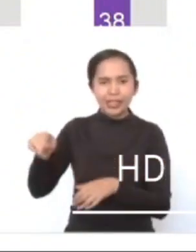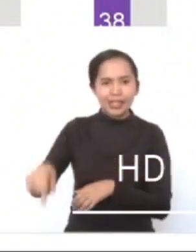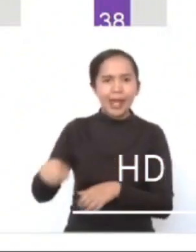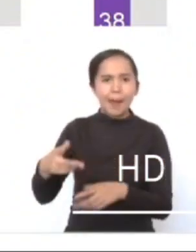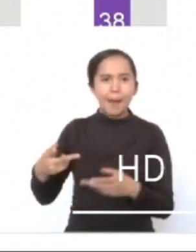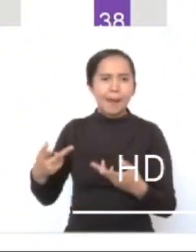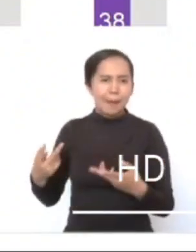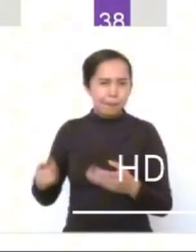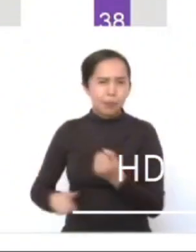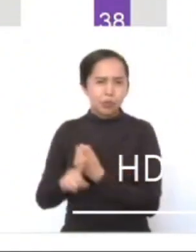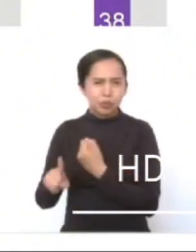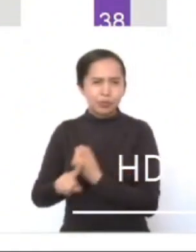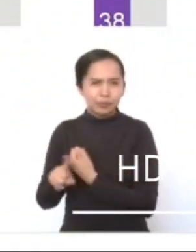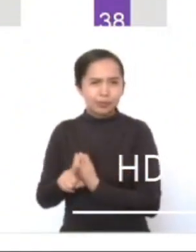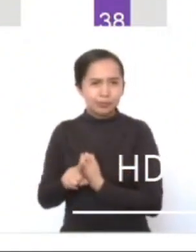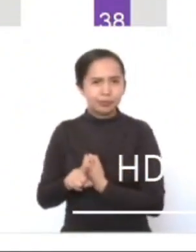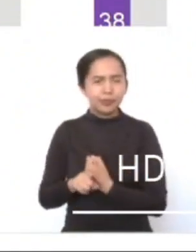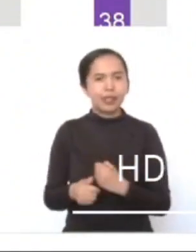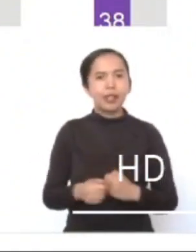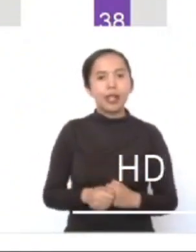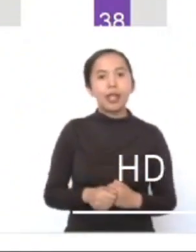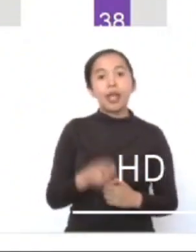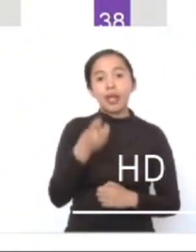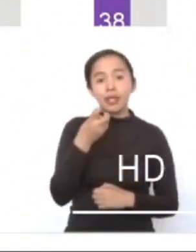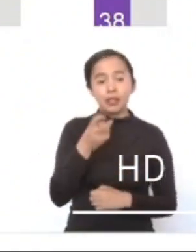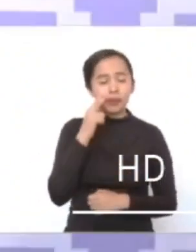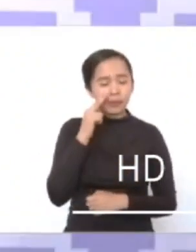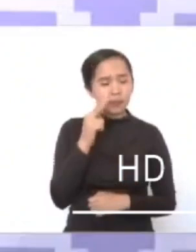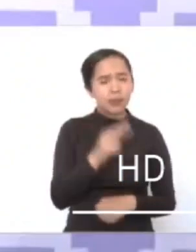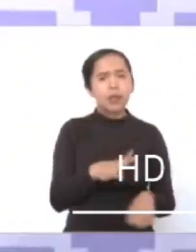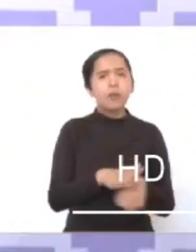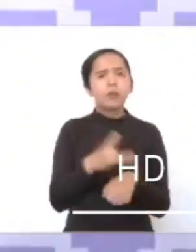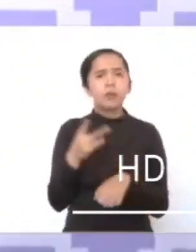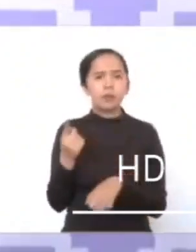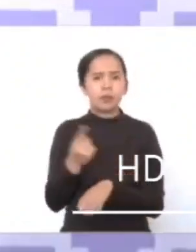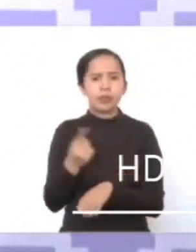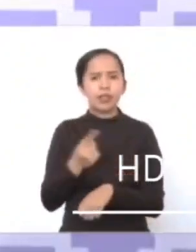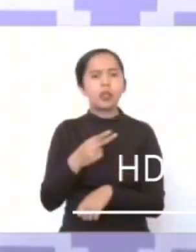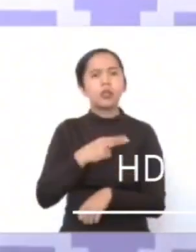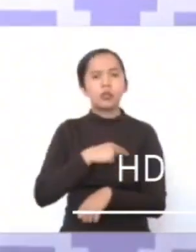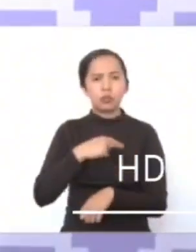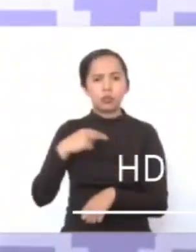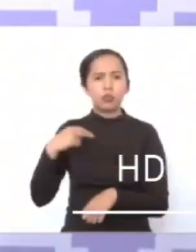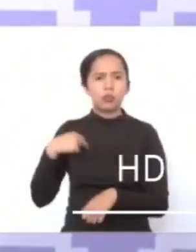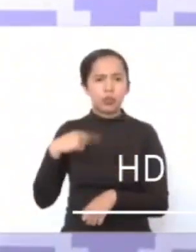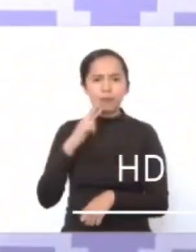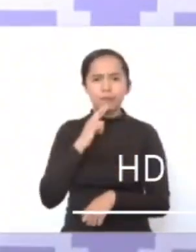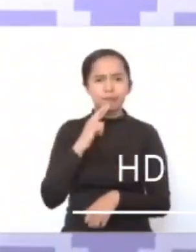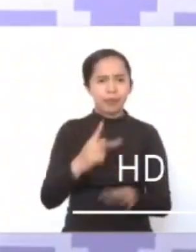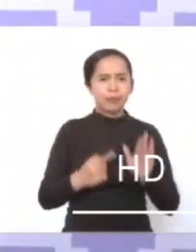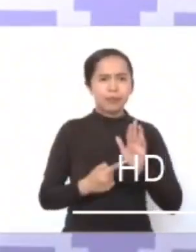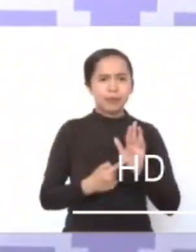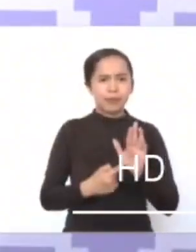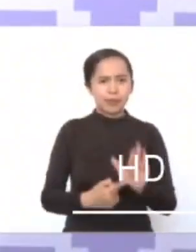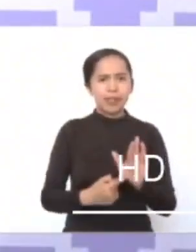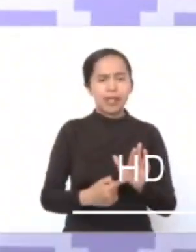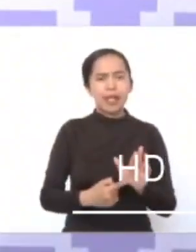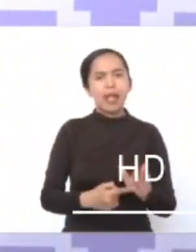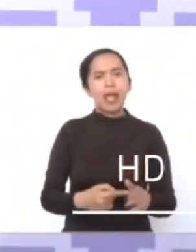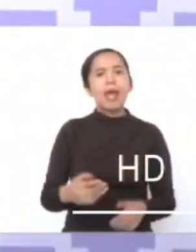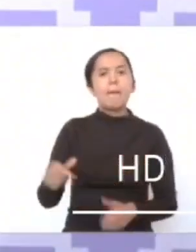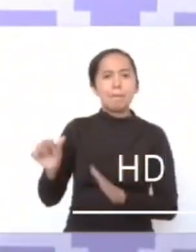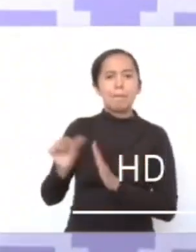ocurrido, vinculados a proceso. Esto se debe a que estamos dando resultados en casos que ocurrieron